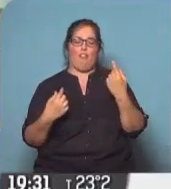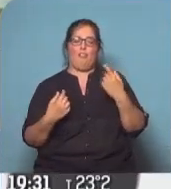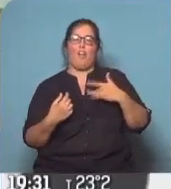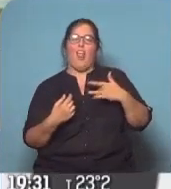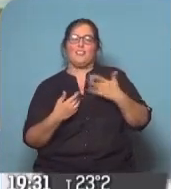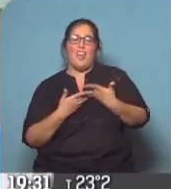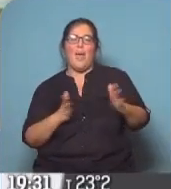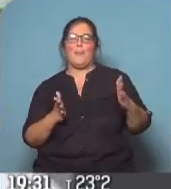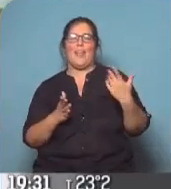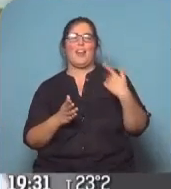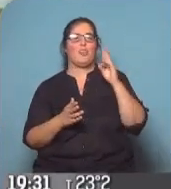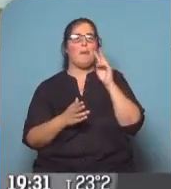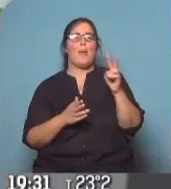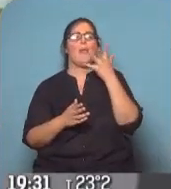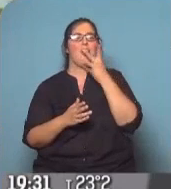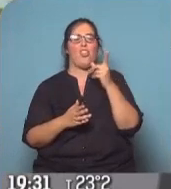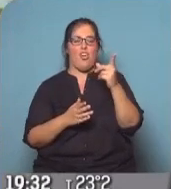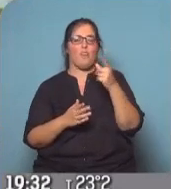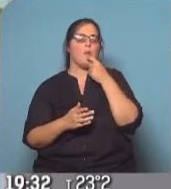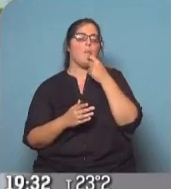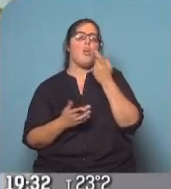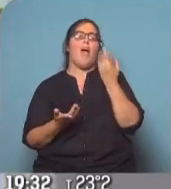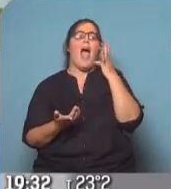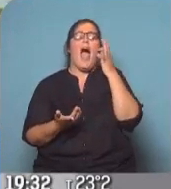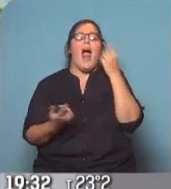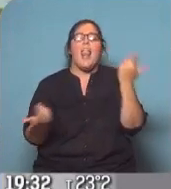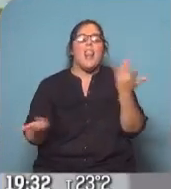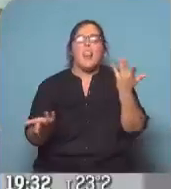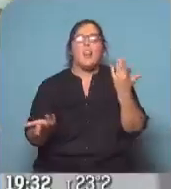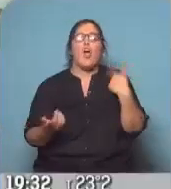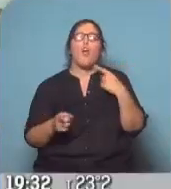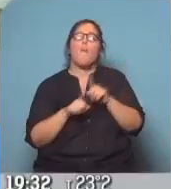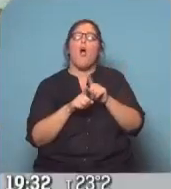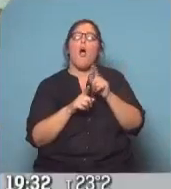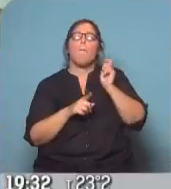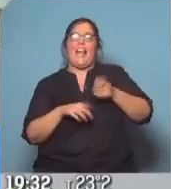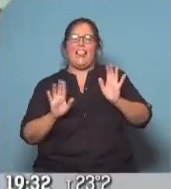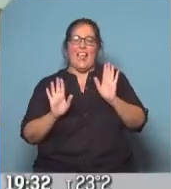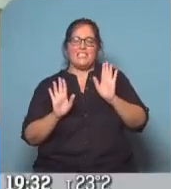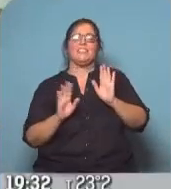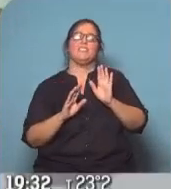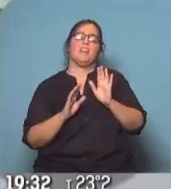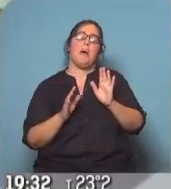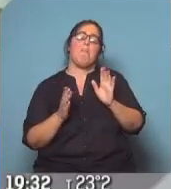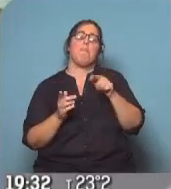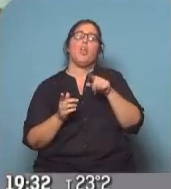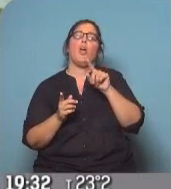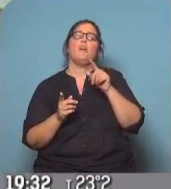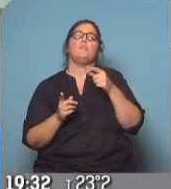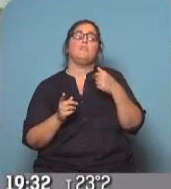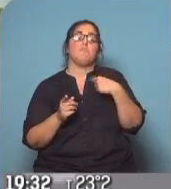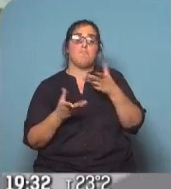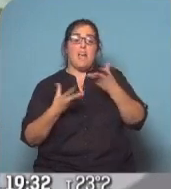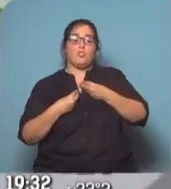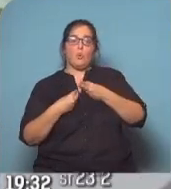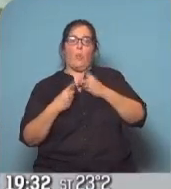preparado para contemplar la obra de dios no una ayuda una tradición una cosa penitencial tiene sentido una medida que yo me haga mejor cristiano